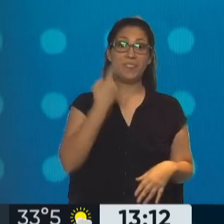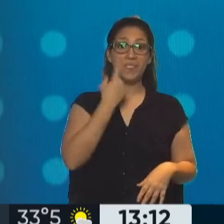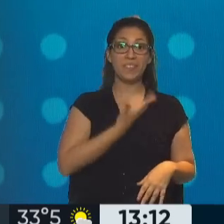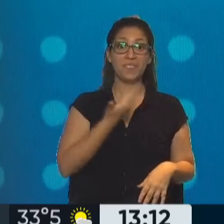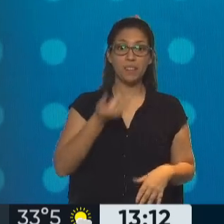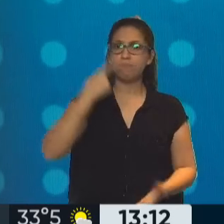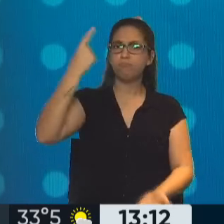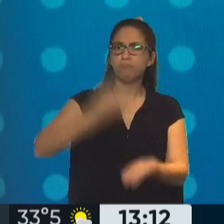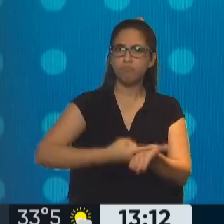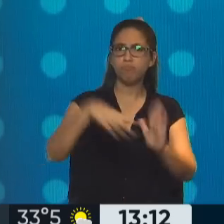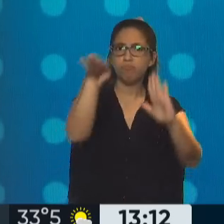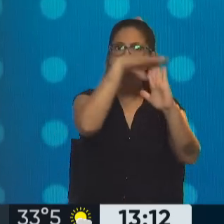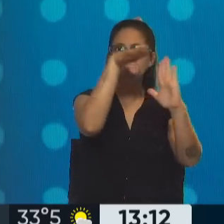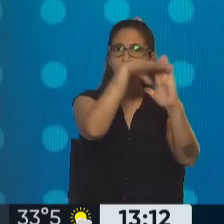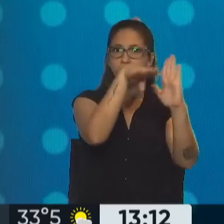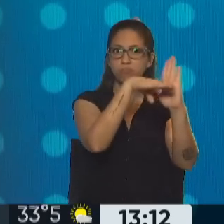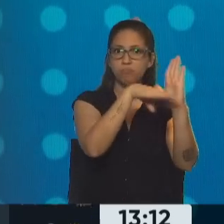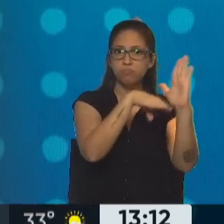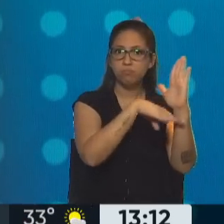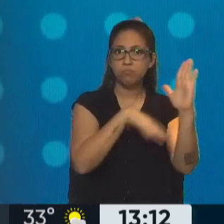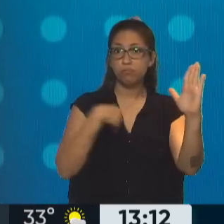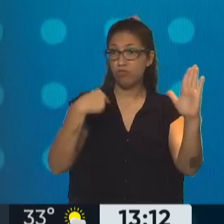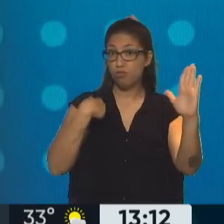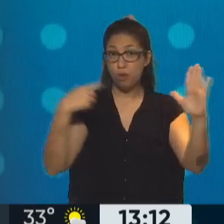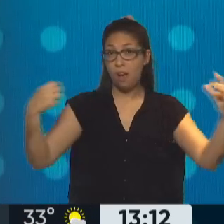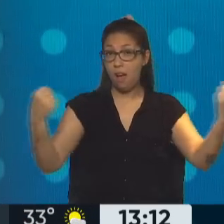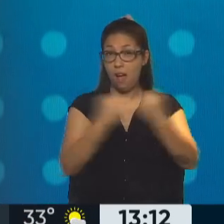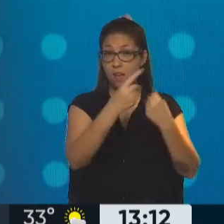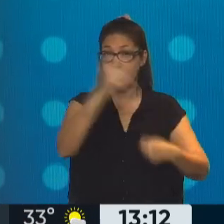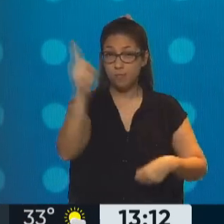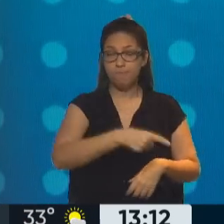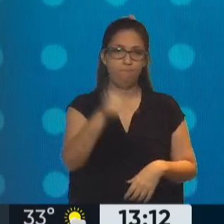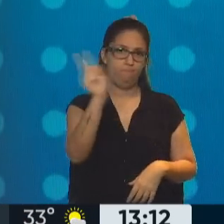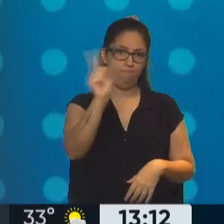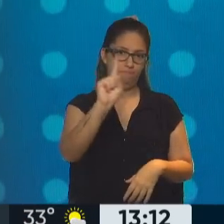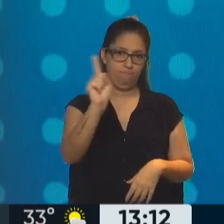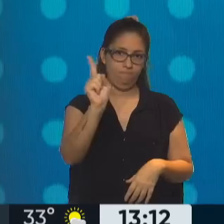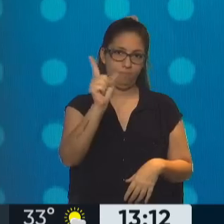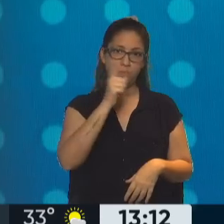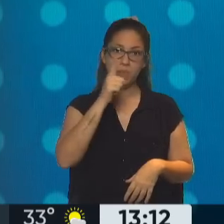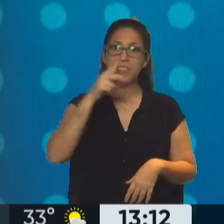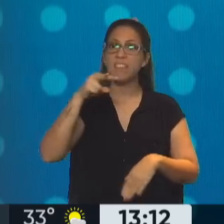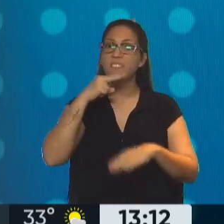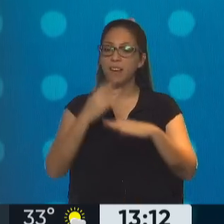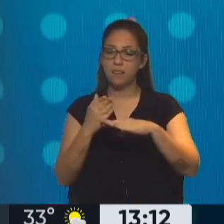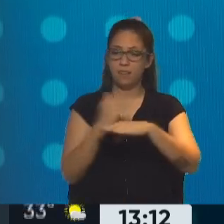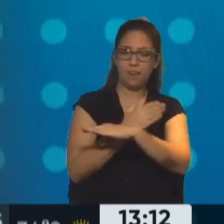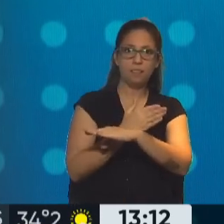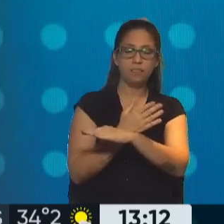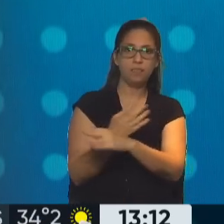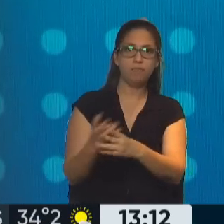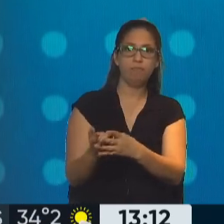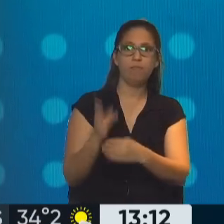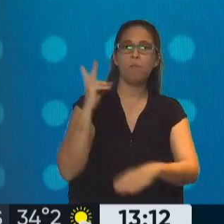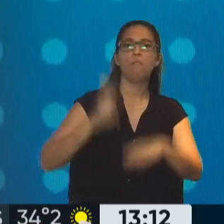ya determinó, puso en el ranking. La verdad que no voy a estar completamente de acuerdo porque se ve que el viernes cerraron, sí, ¿no?